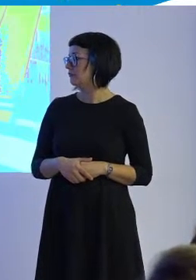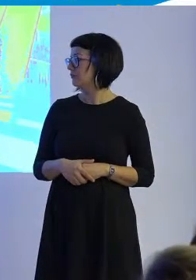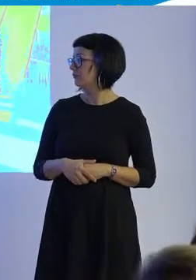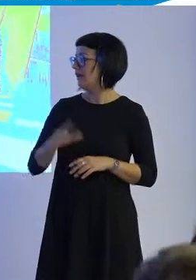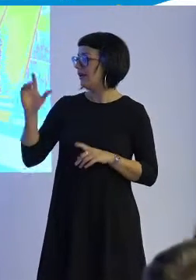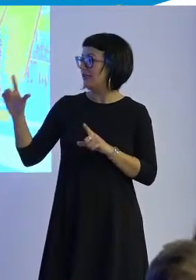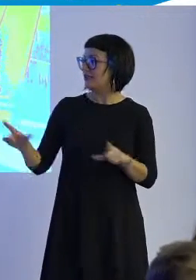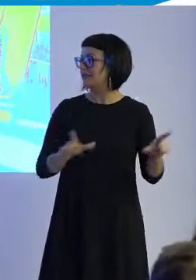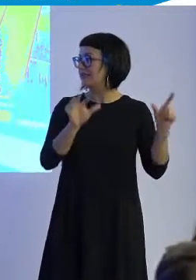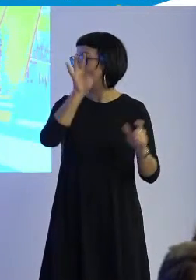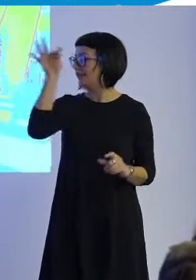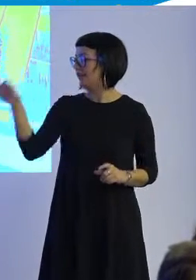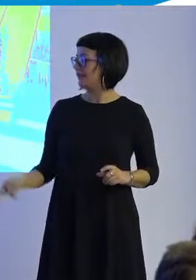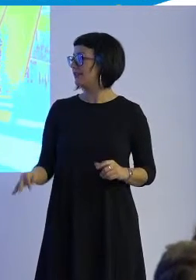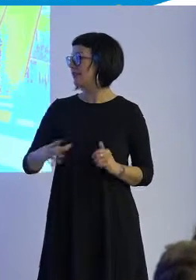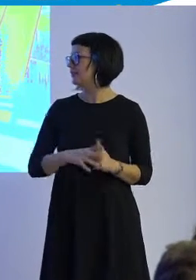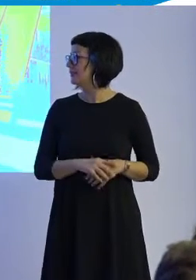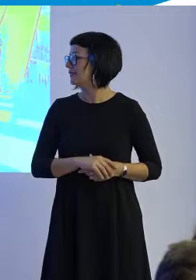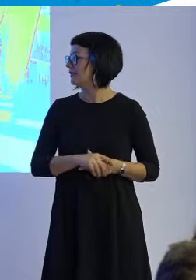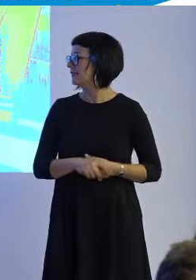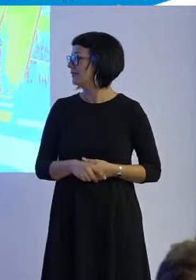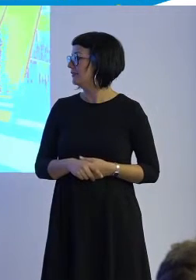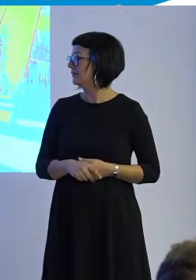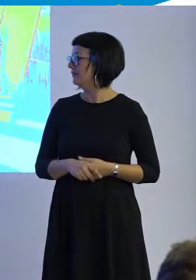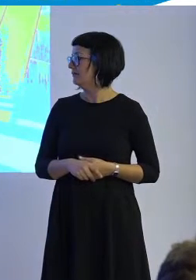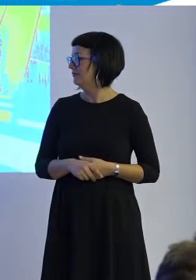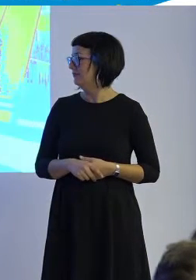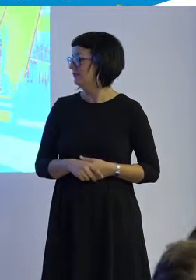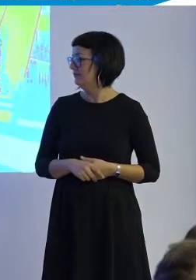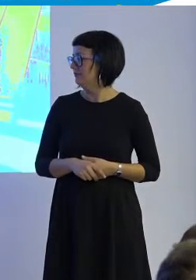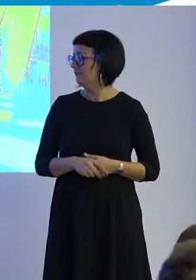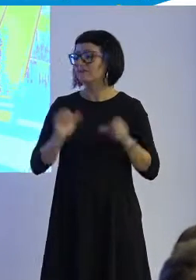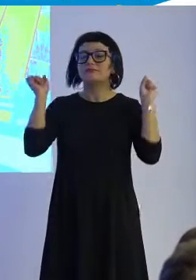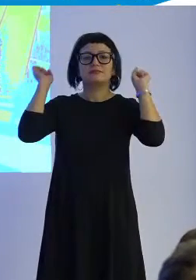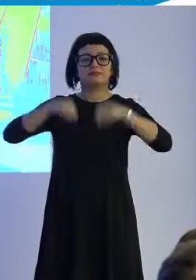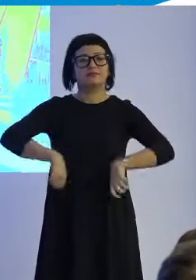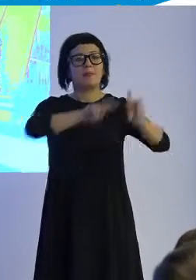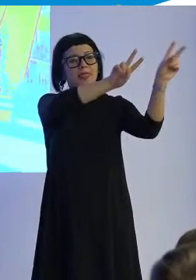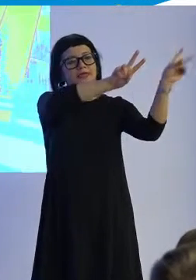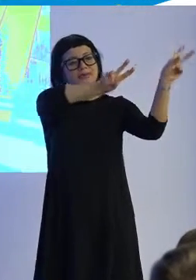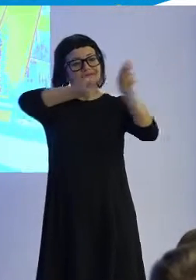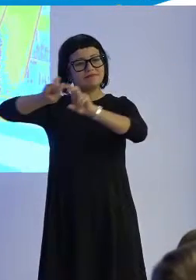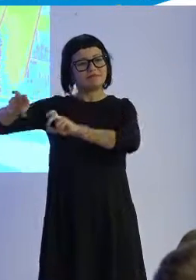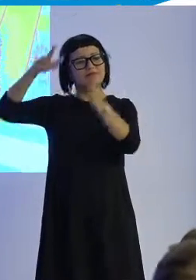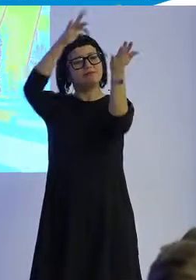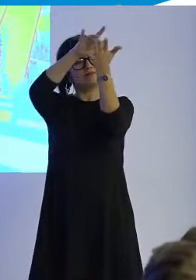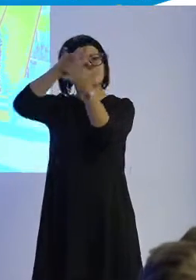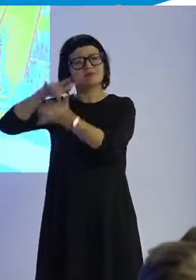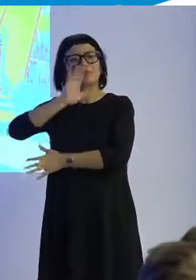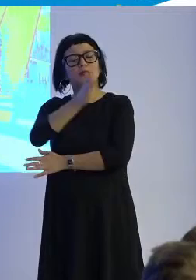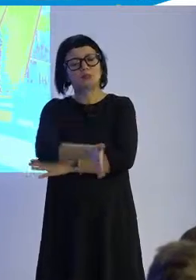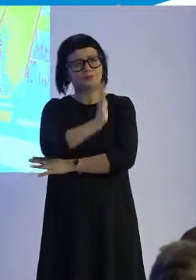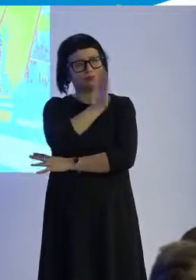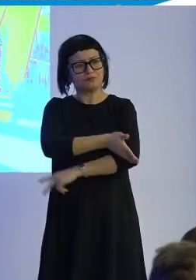La siguiente. Vale. ¿Por qué hablo de estos temas? por dos vertientes